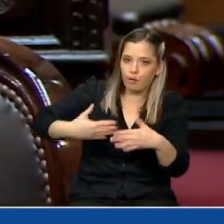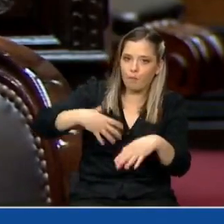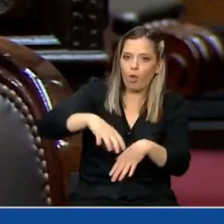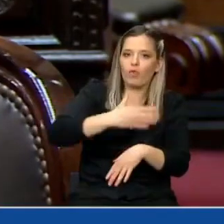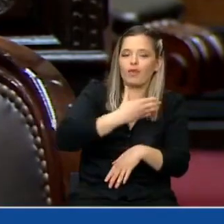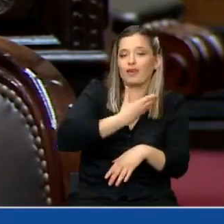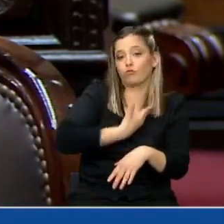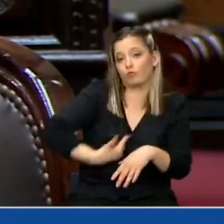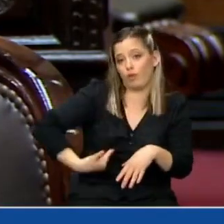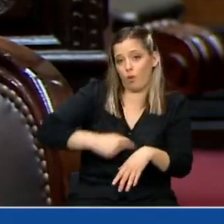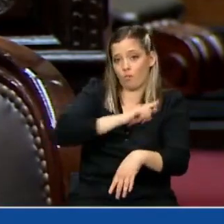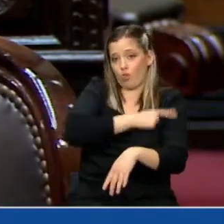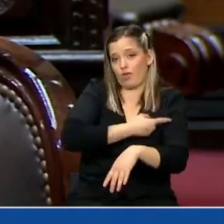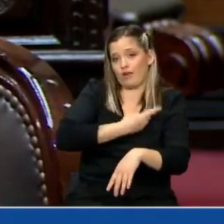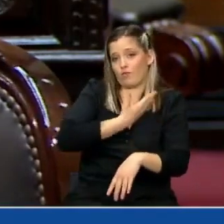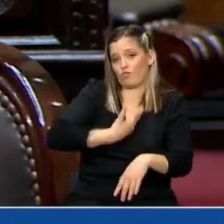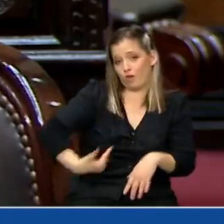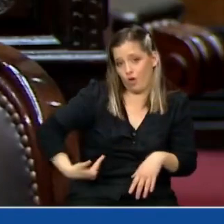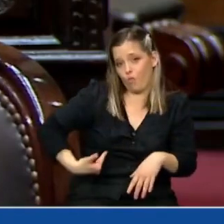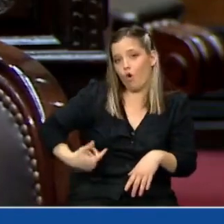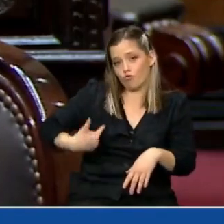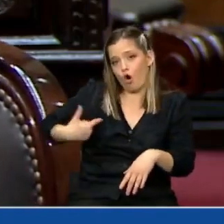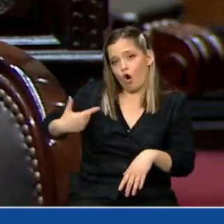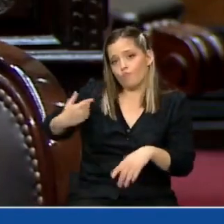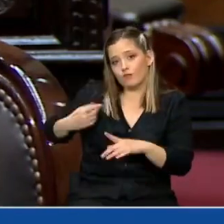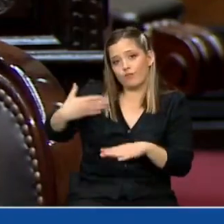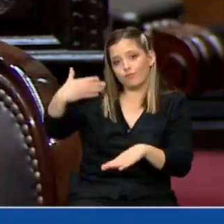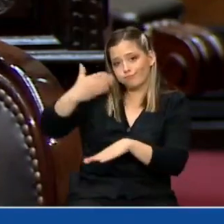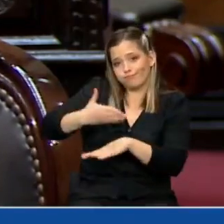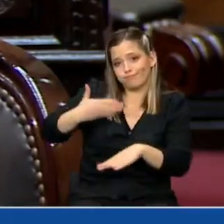Ejecutivo en las cárceles de la dictadura.